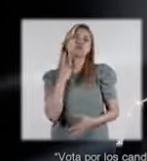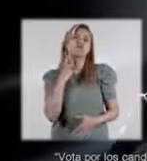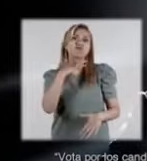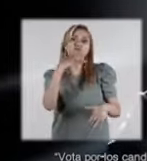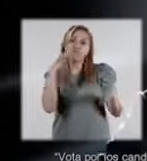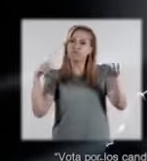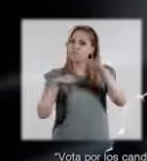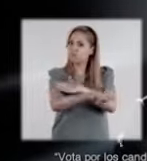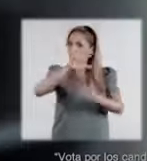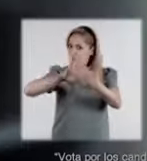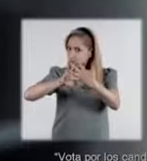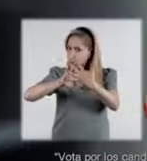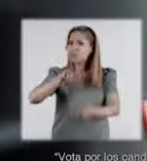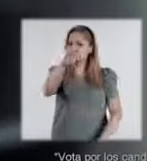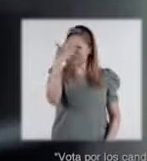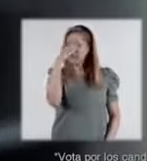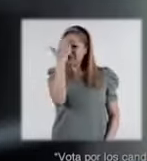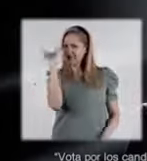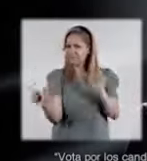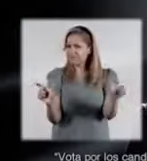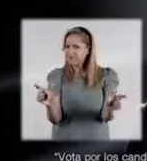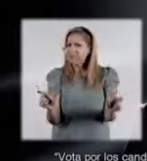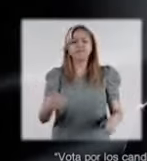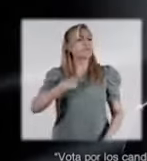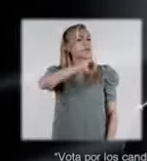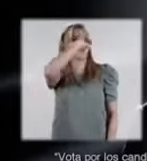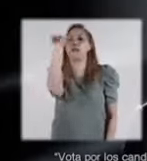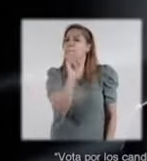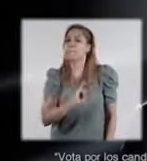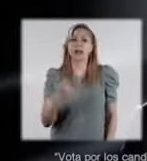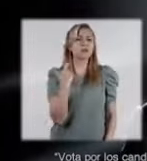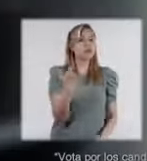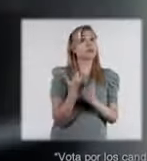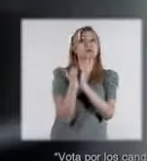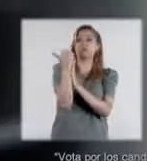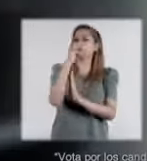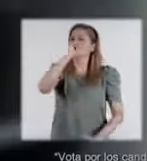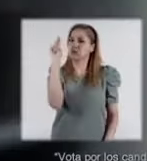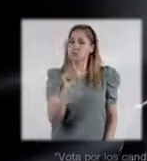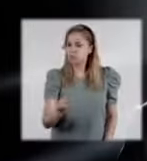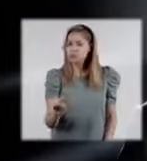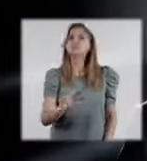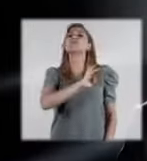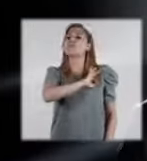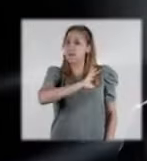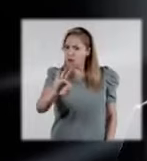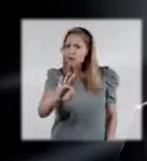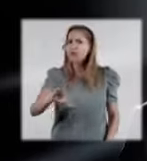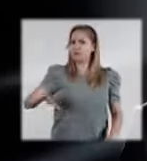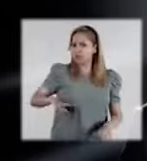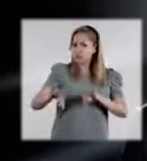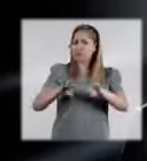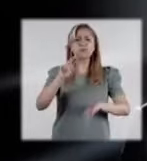políticos corruptos hoy están en la cárcel. Tú sabes quiénes son. Nunca he vivido por arriba de mis ingresos. Nunca. Se puede ser